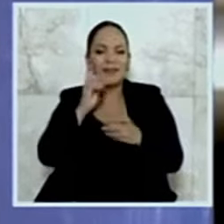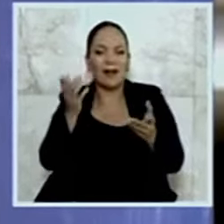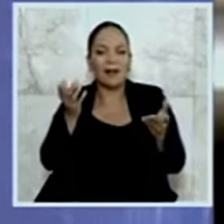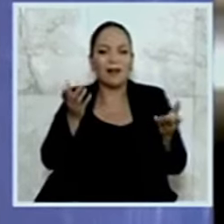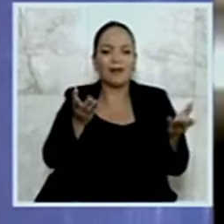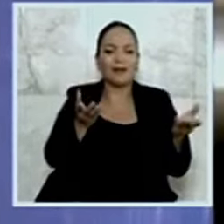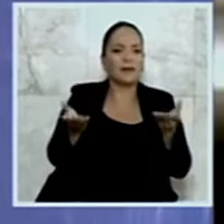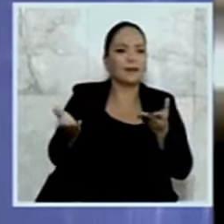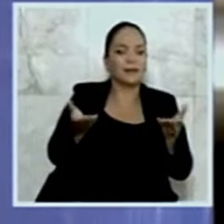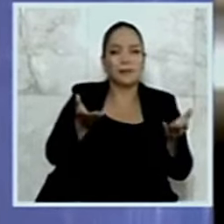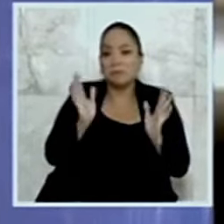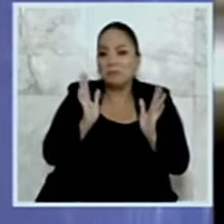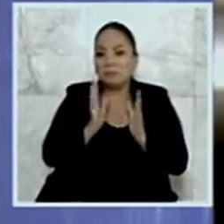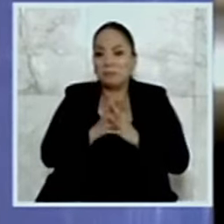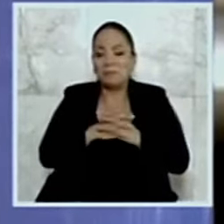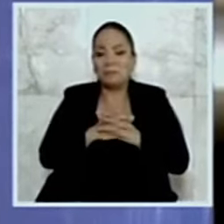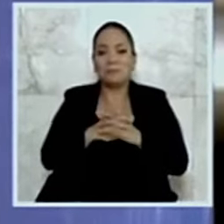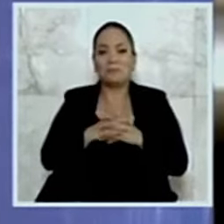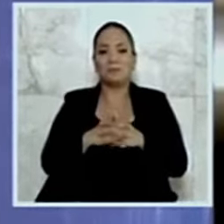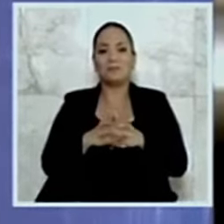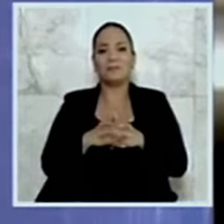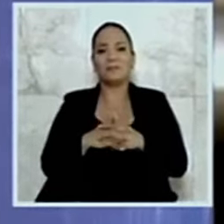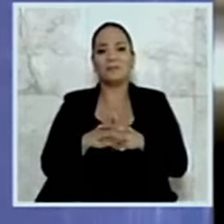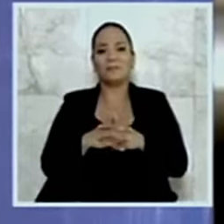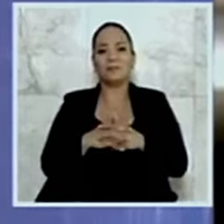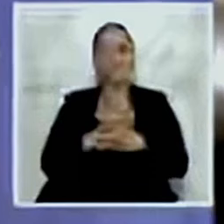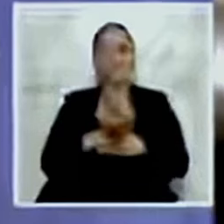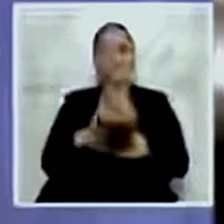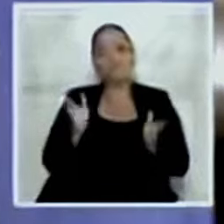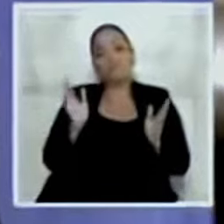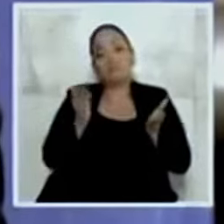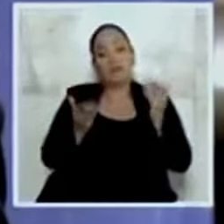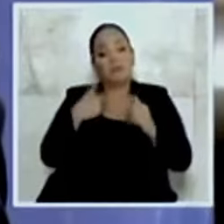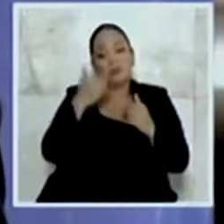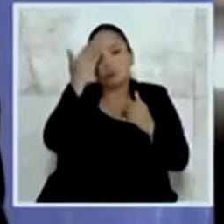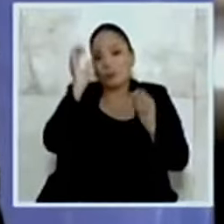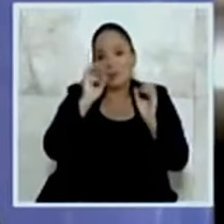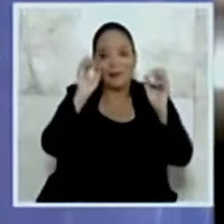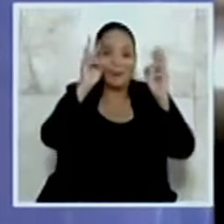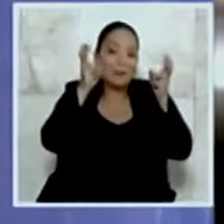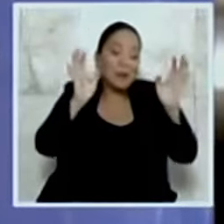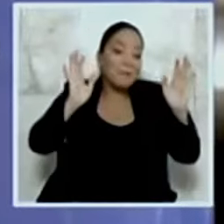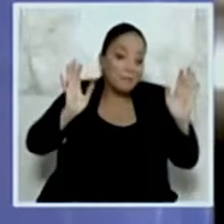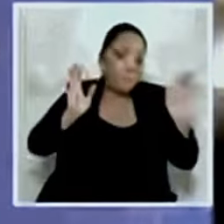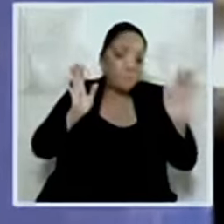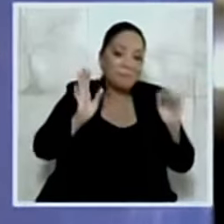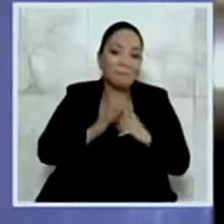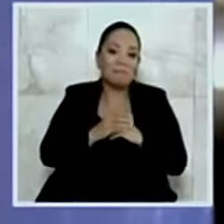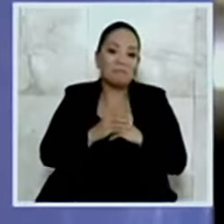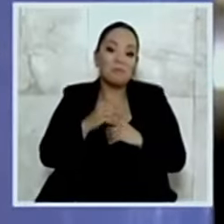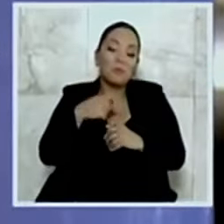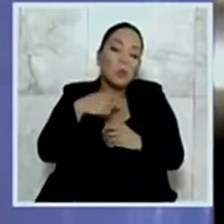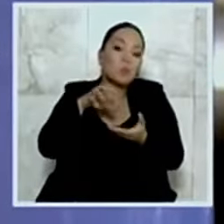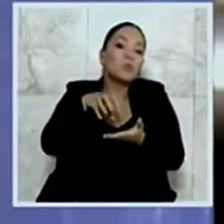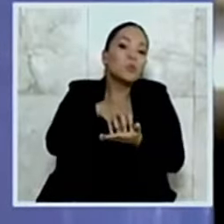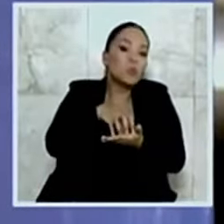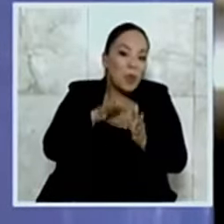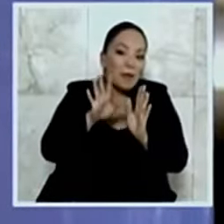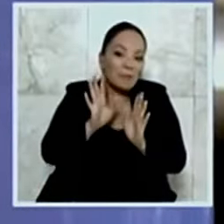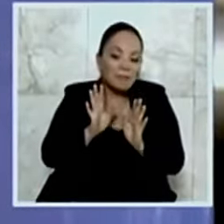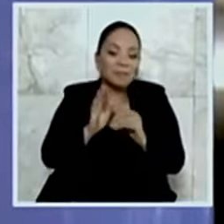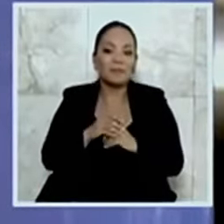inteligencia artificial. Uso inteligencia artificial para ver cómo hay que regular la inteligencia artificial. ¿Será que